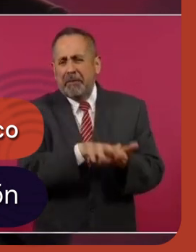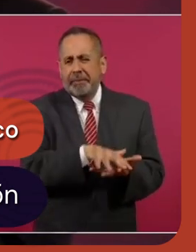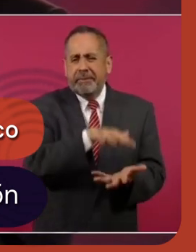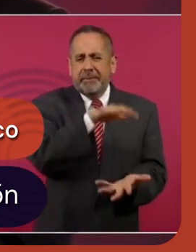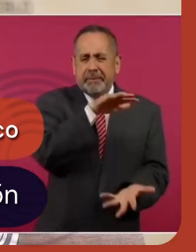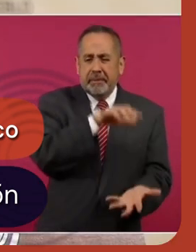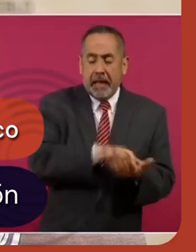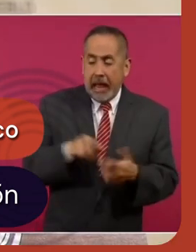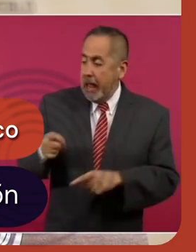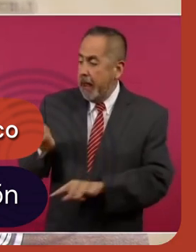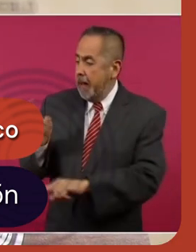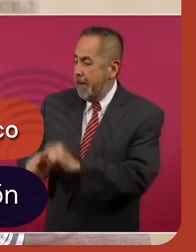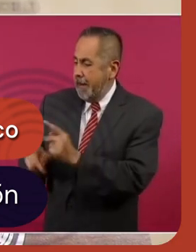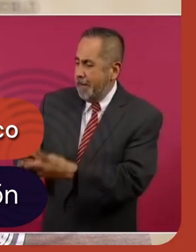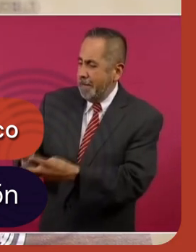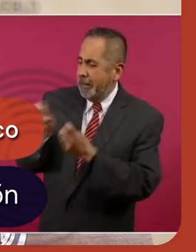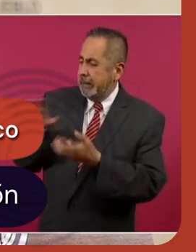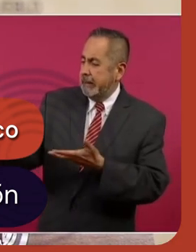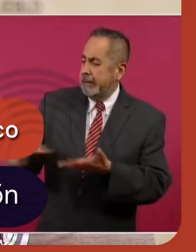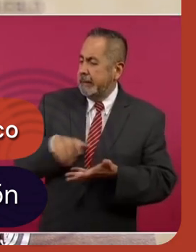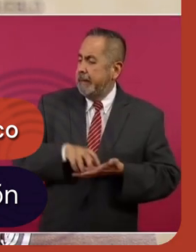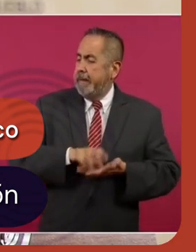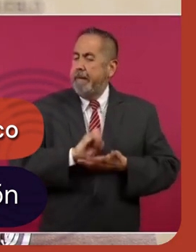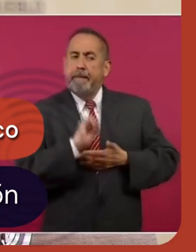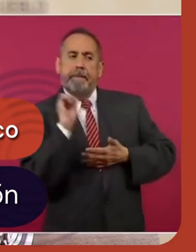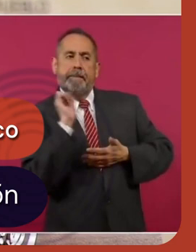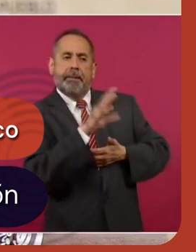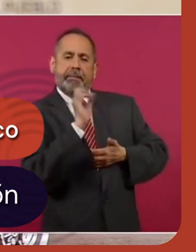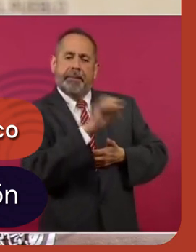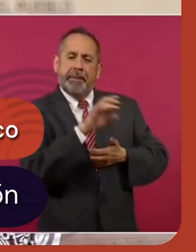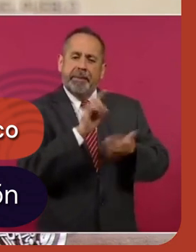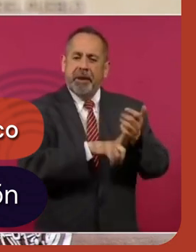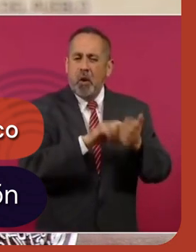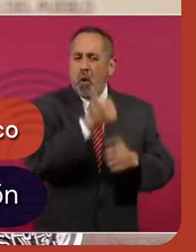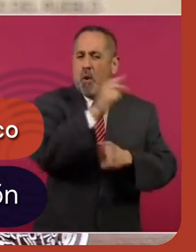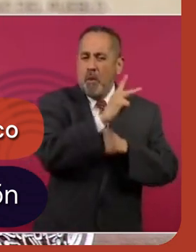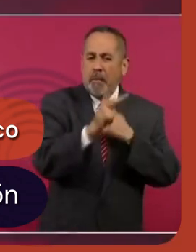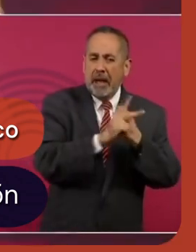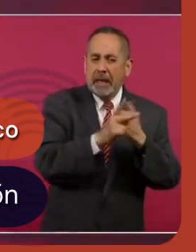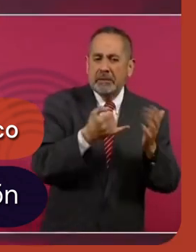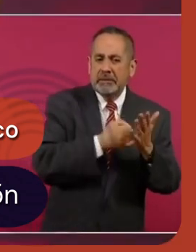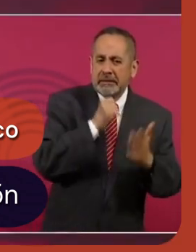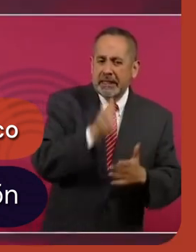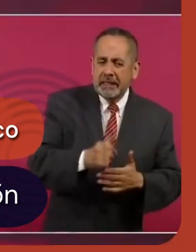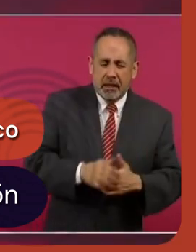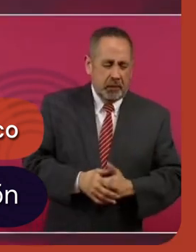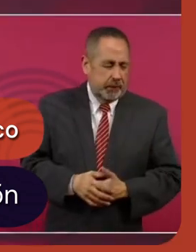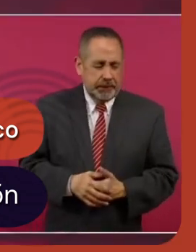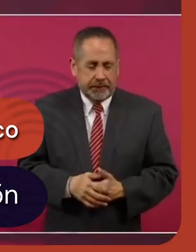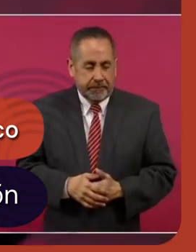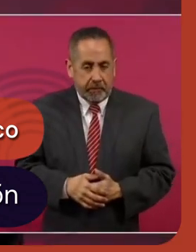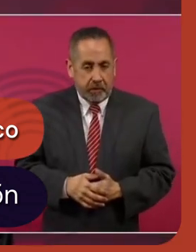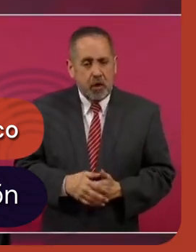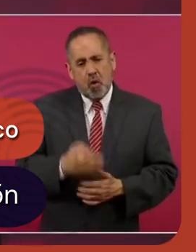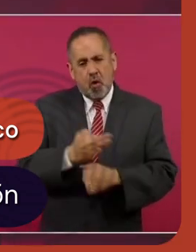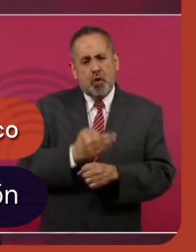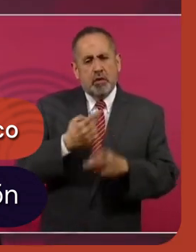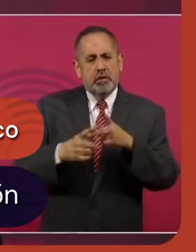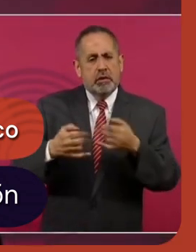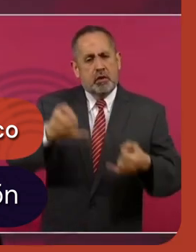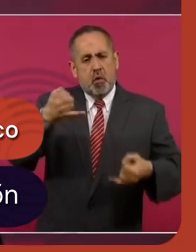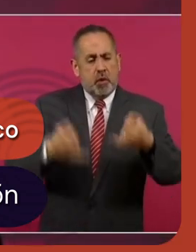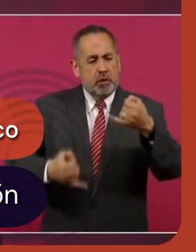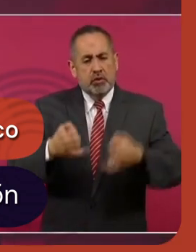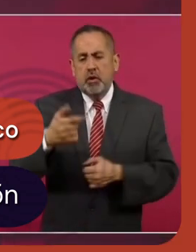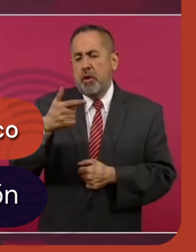dinero de los mexicanos. Entonces, sí, hay juicios, en el caso de García